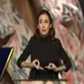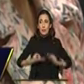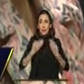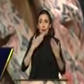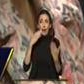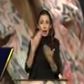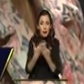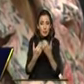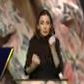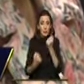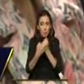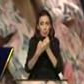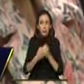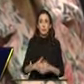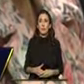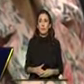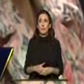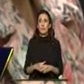por ese apoyo.